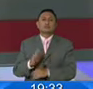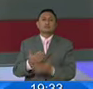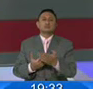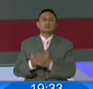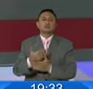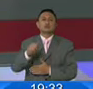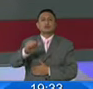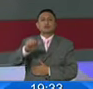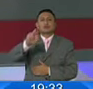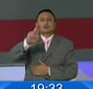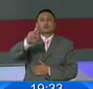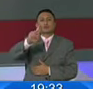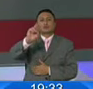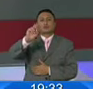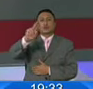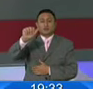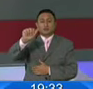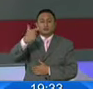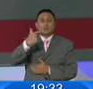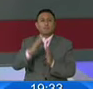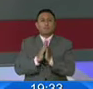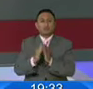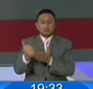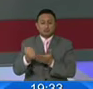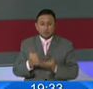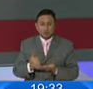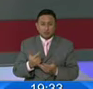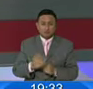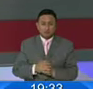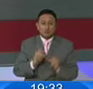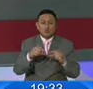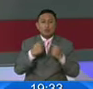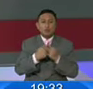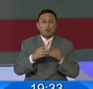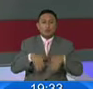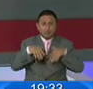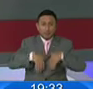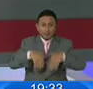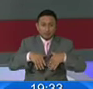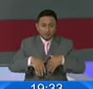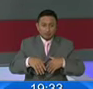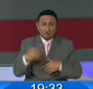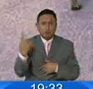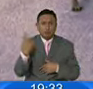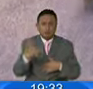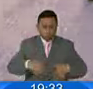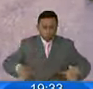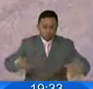de la capital, solicitan ayuda para un grupo de perros callejeros que deambulan por la zona.